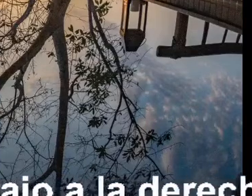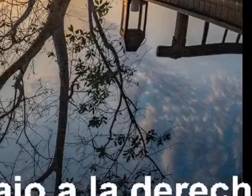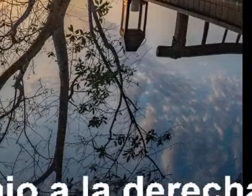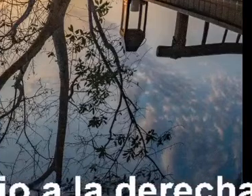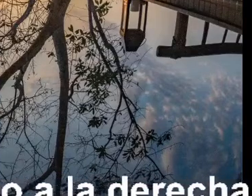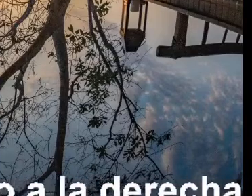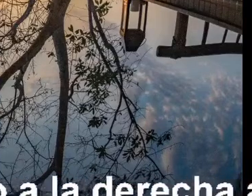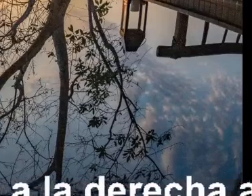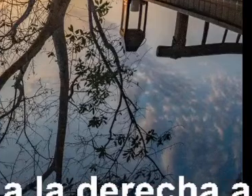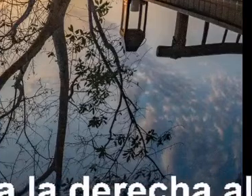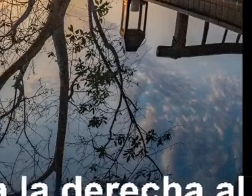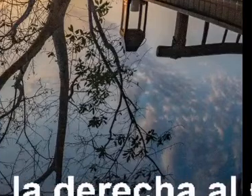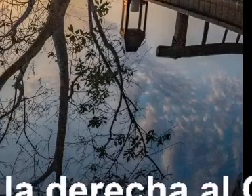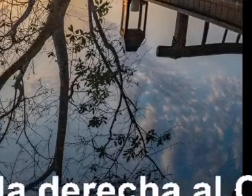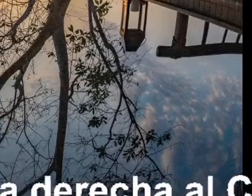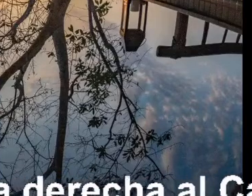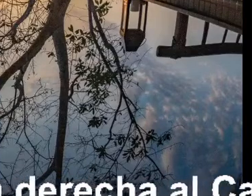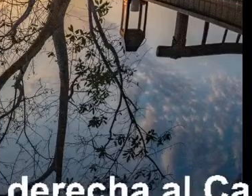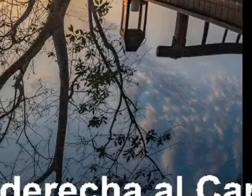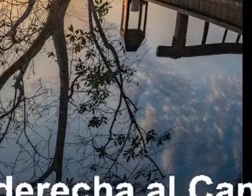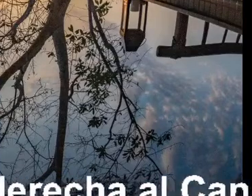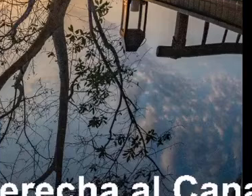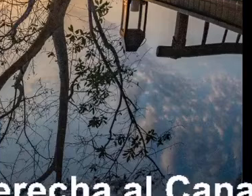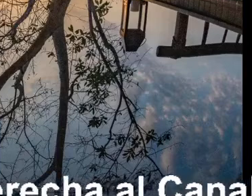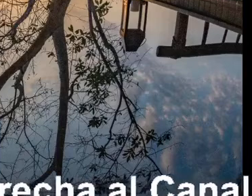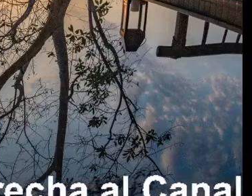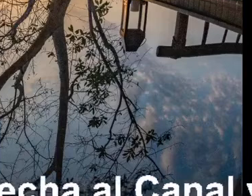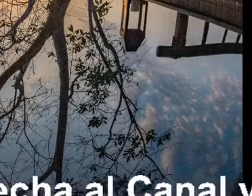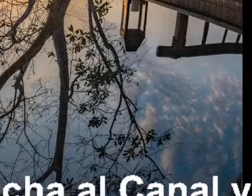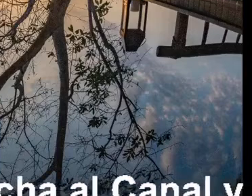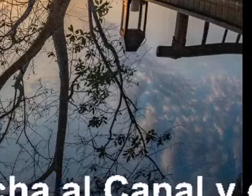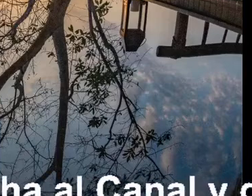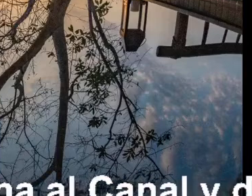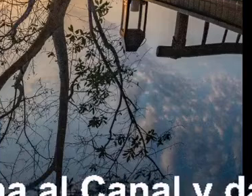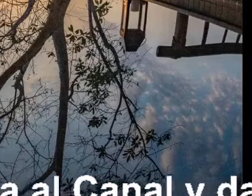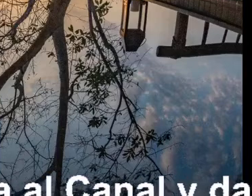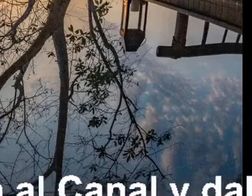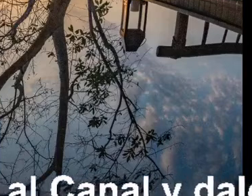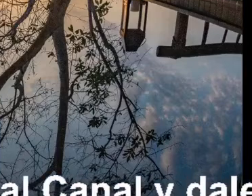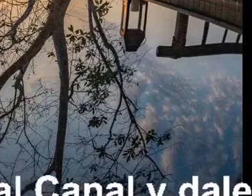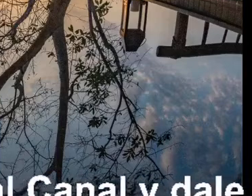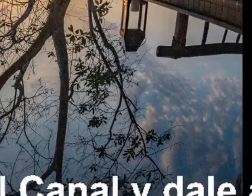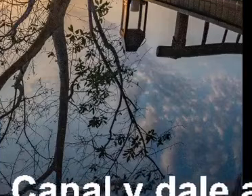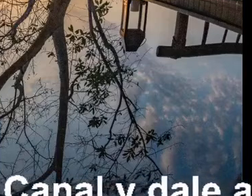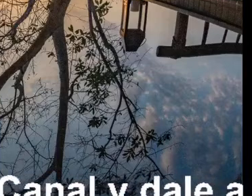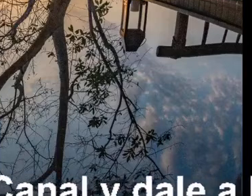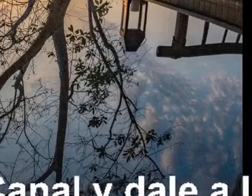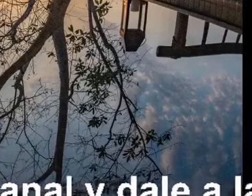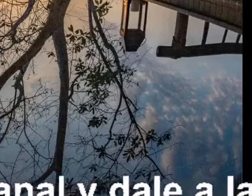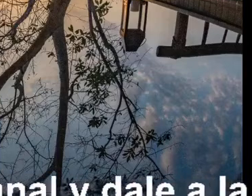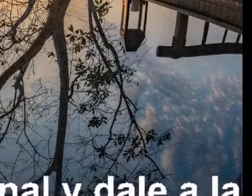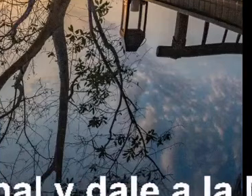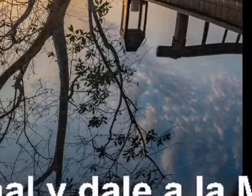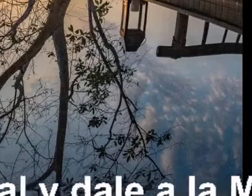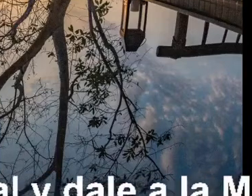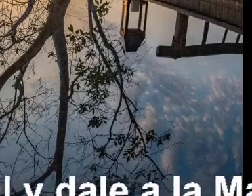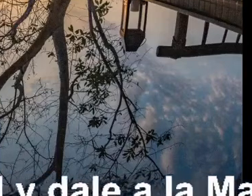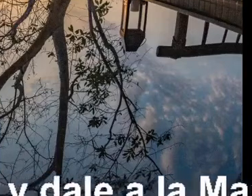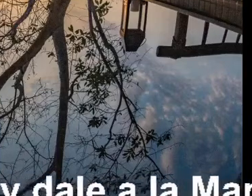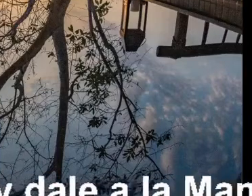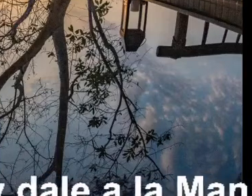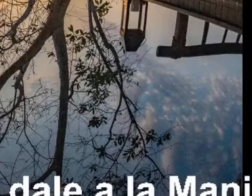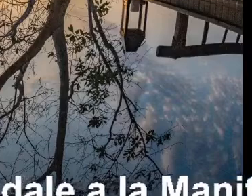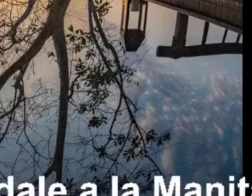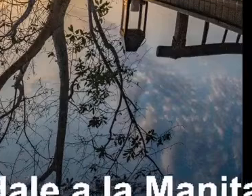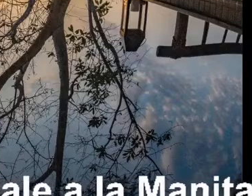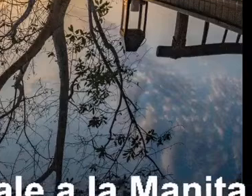y este día 29 del año 2022 amigos un saludo muy cordial